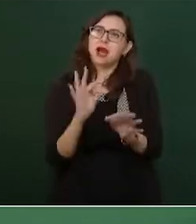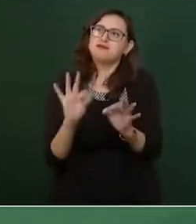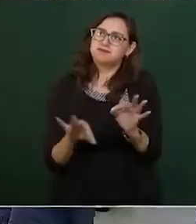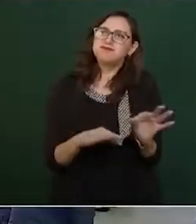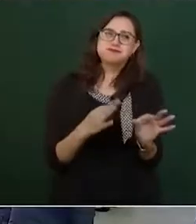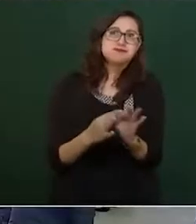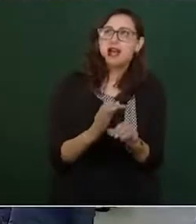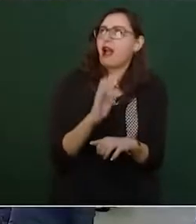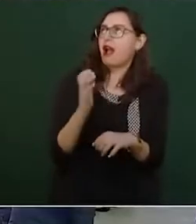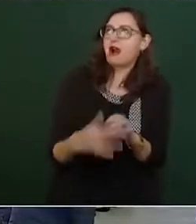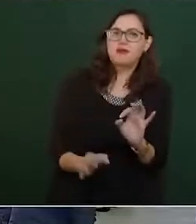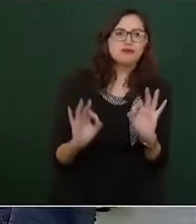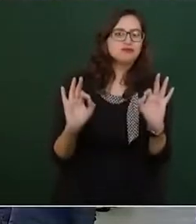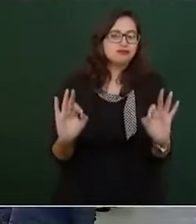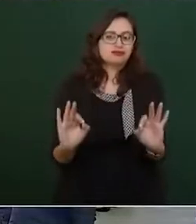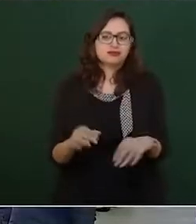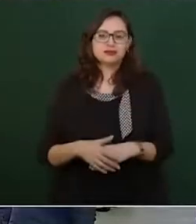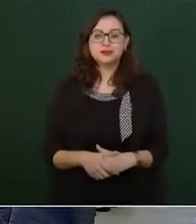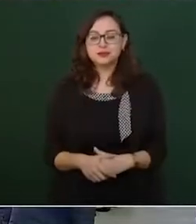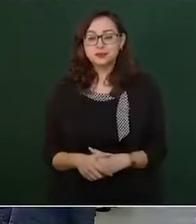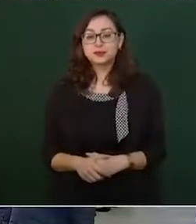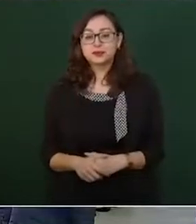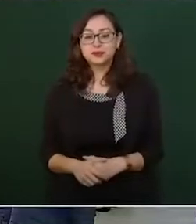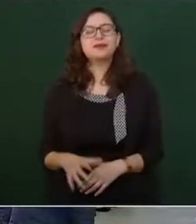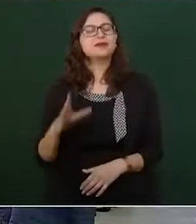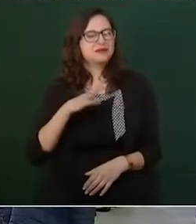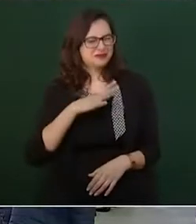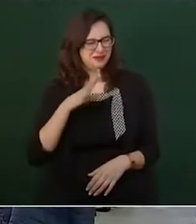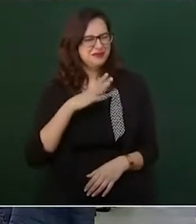Bueno, pero hay otro de que, donde habla de,